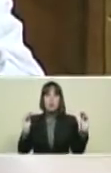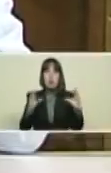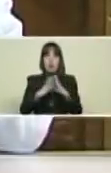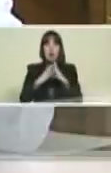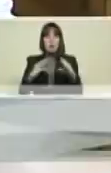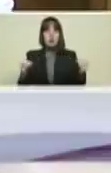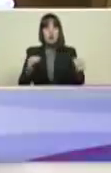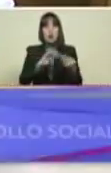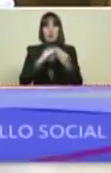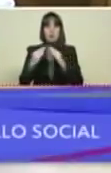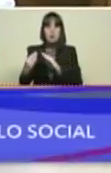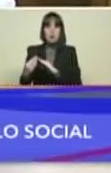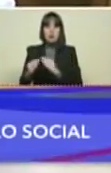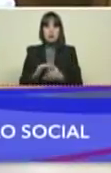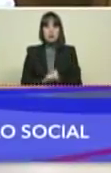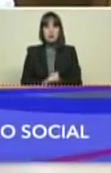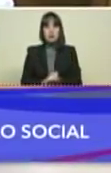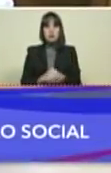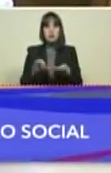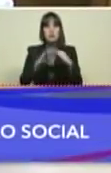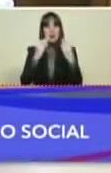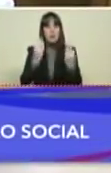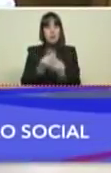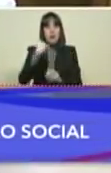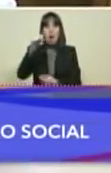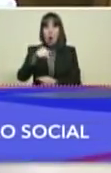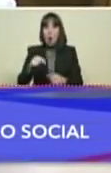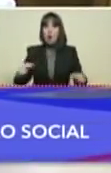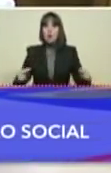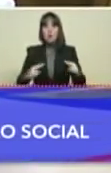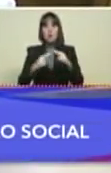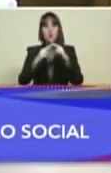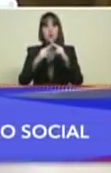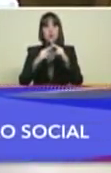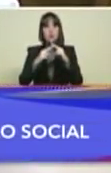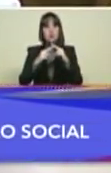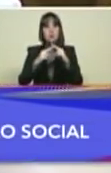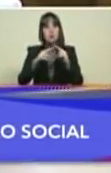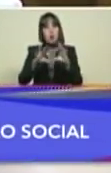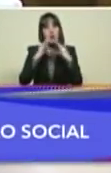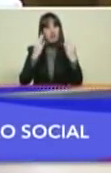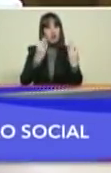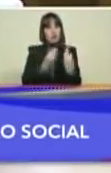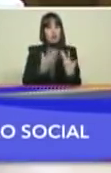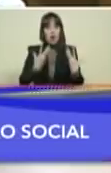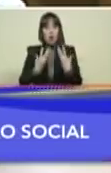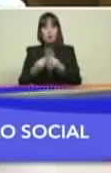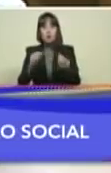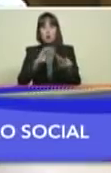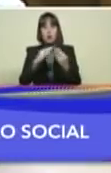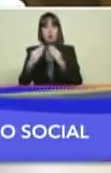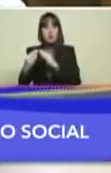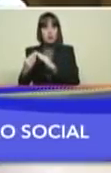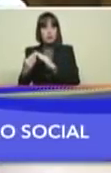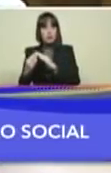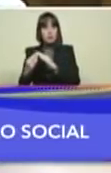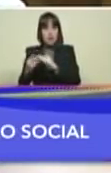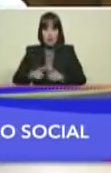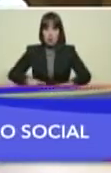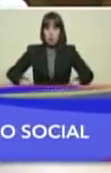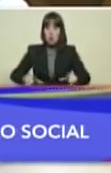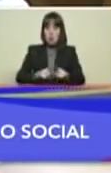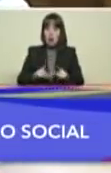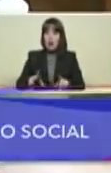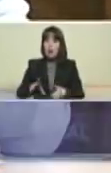las comunidades, a la familia. El día de hoy es un encuentro de la familia y la comunidad en ese espacio que es la escuela,